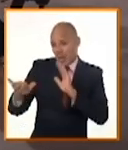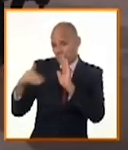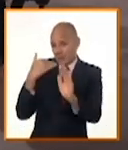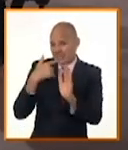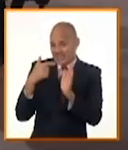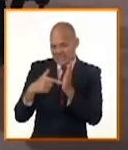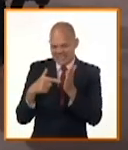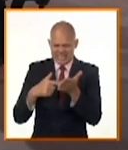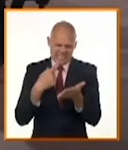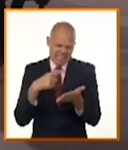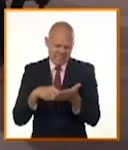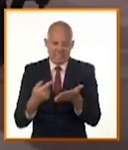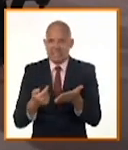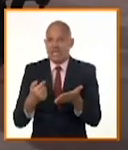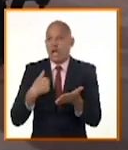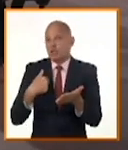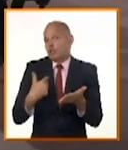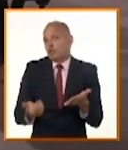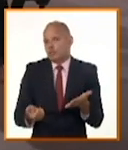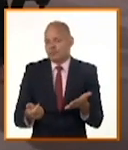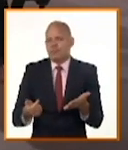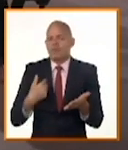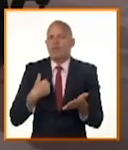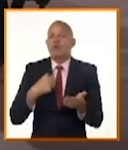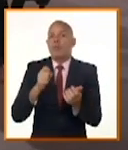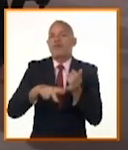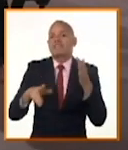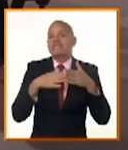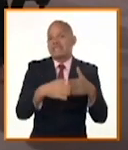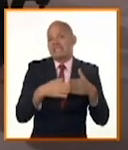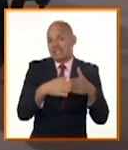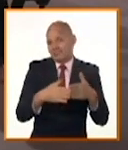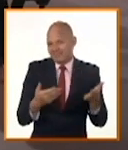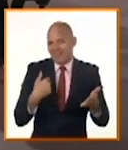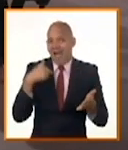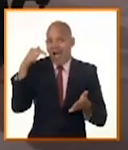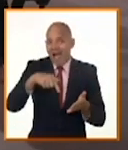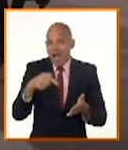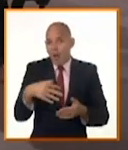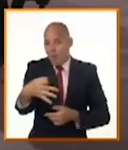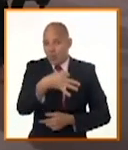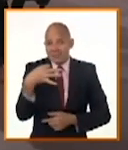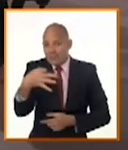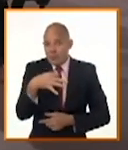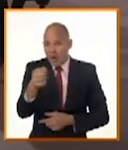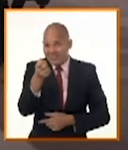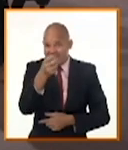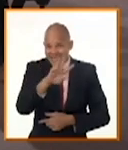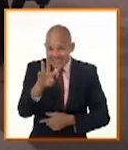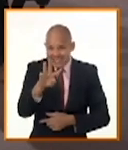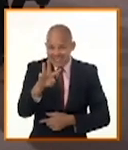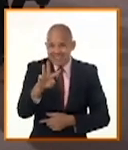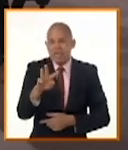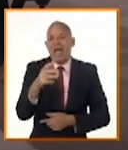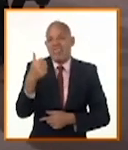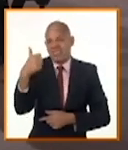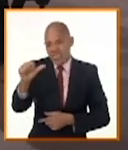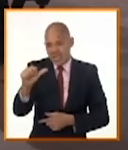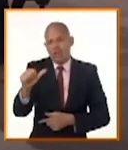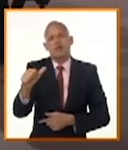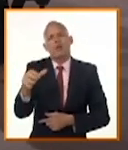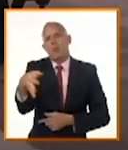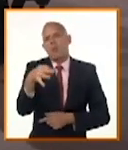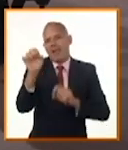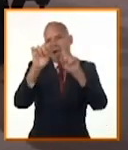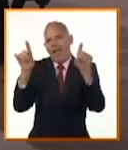en grama que de 13 municipios son los tres tienen cajero automático es decir ya una persona no Disney Macías milanese